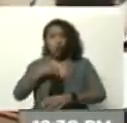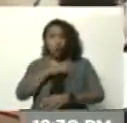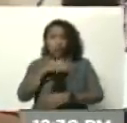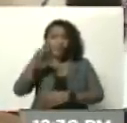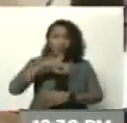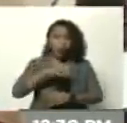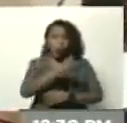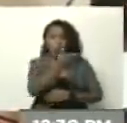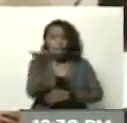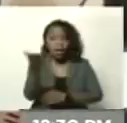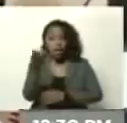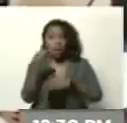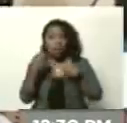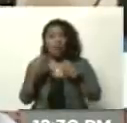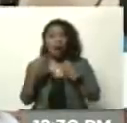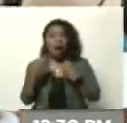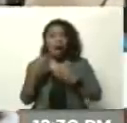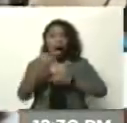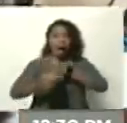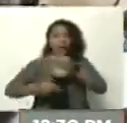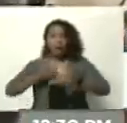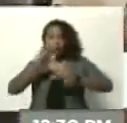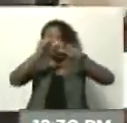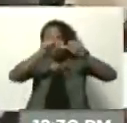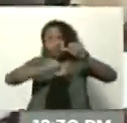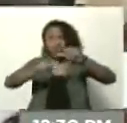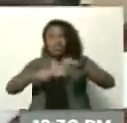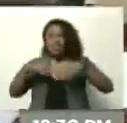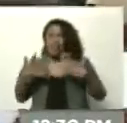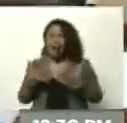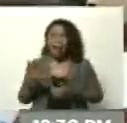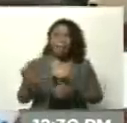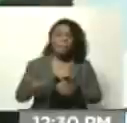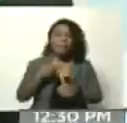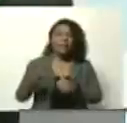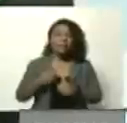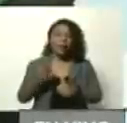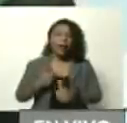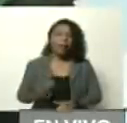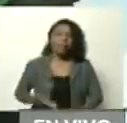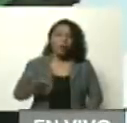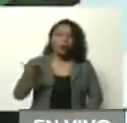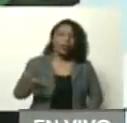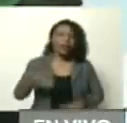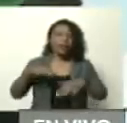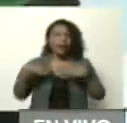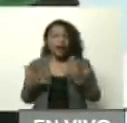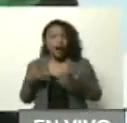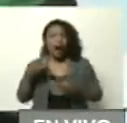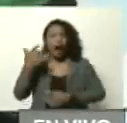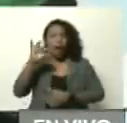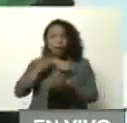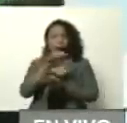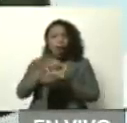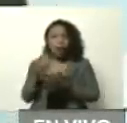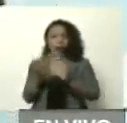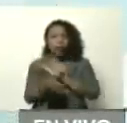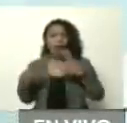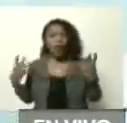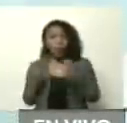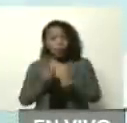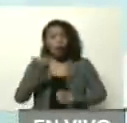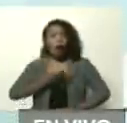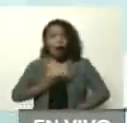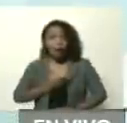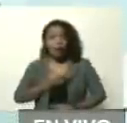ustedes para revisar cuál es la prioridad de la prioridad de la prioridad que tenemos allí junto a su alcalde